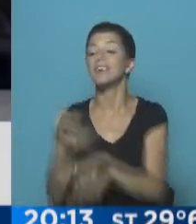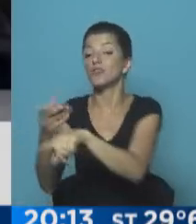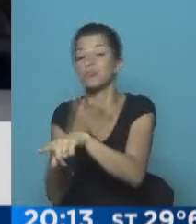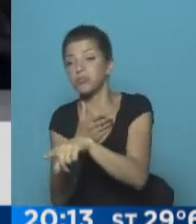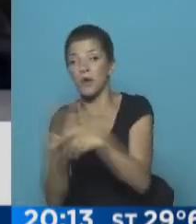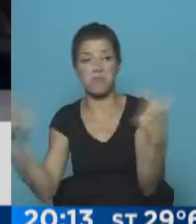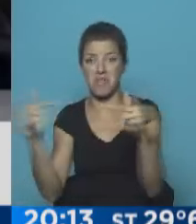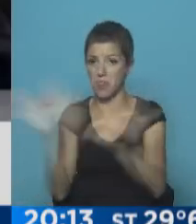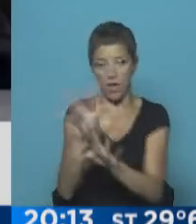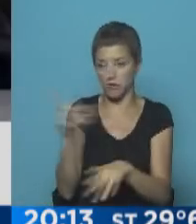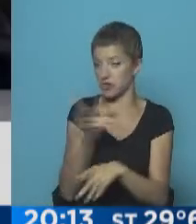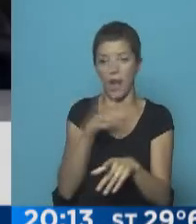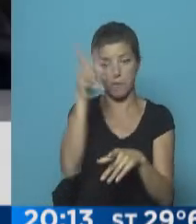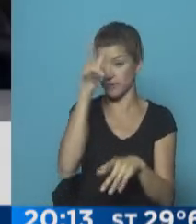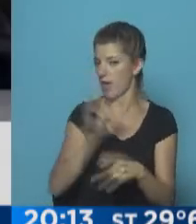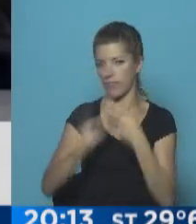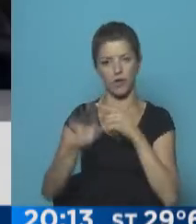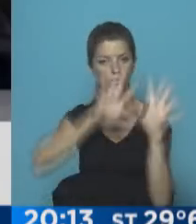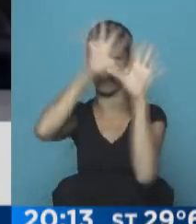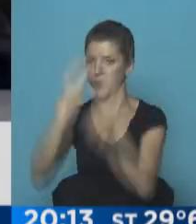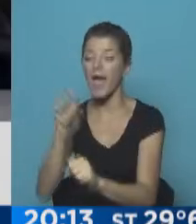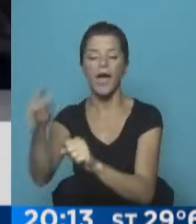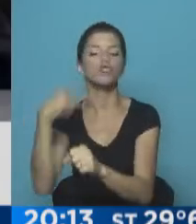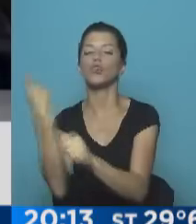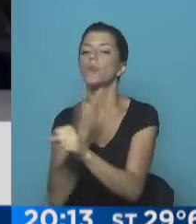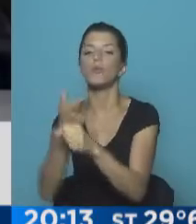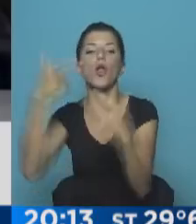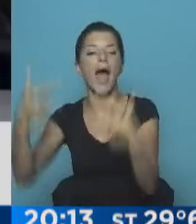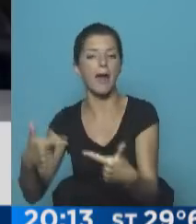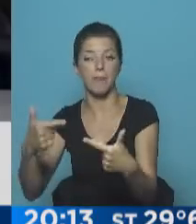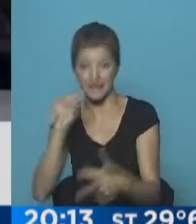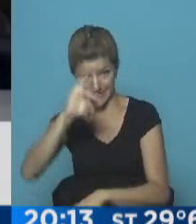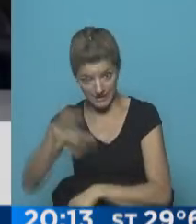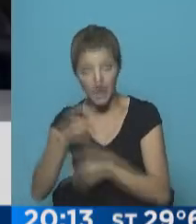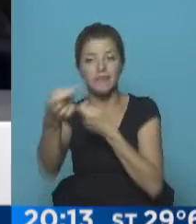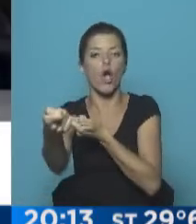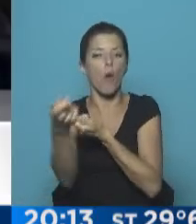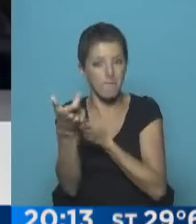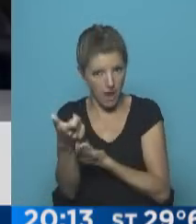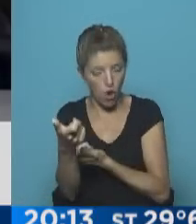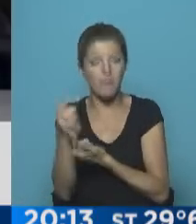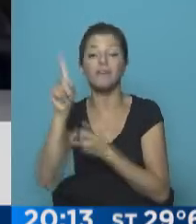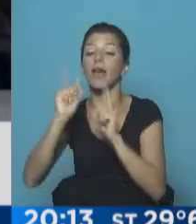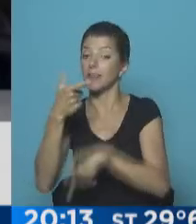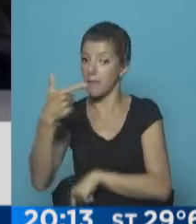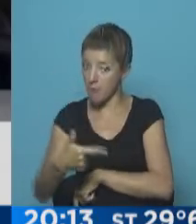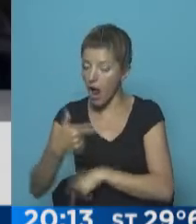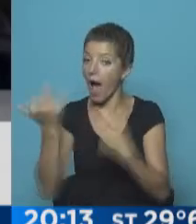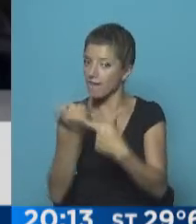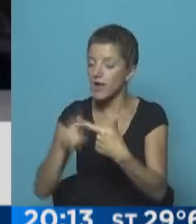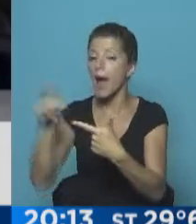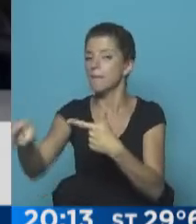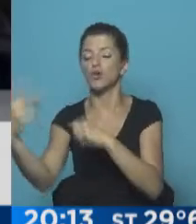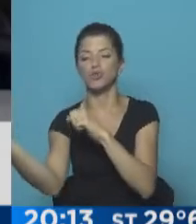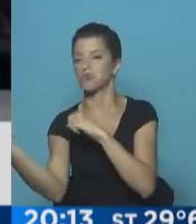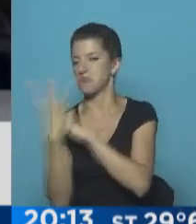de tiroteo. No llegaron a hacerse las armas que sí tenían, armas largas y armas cortas, para intentar defenderse. El